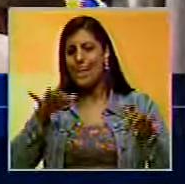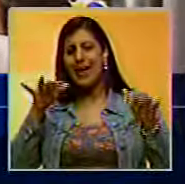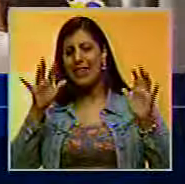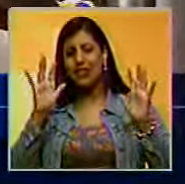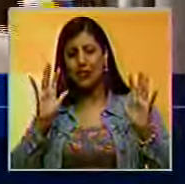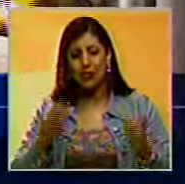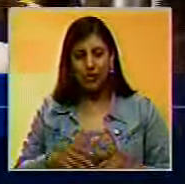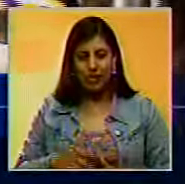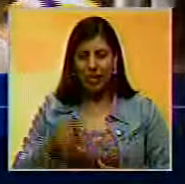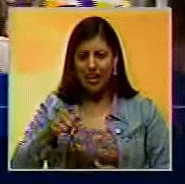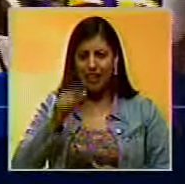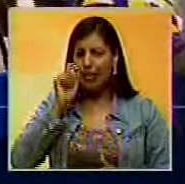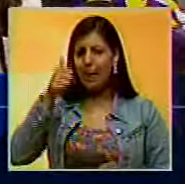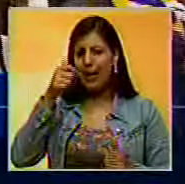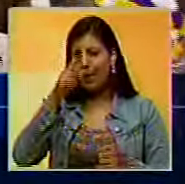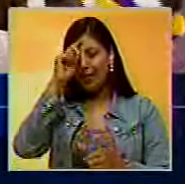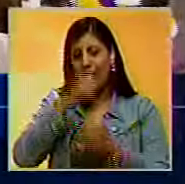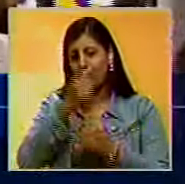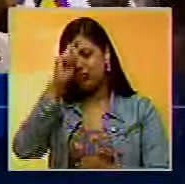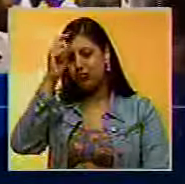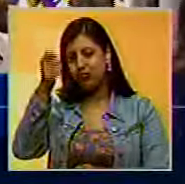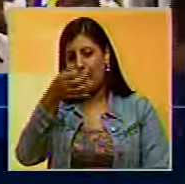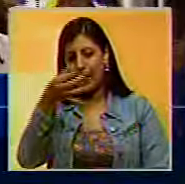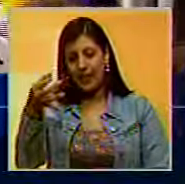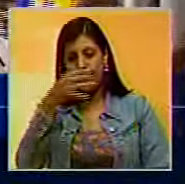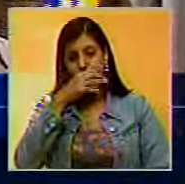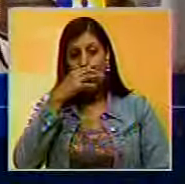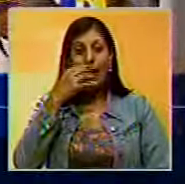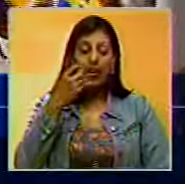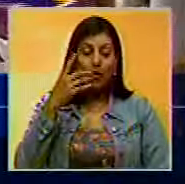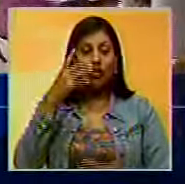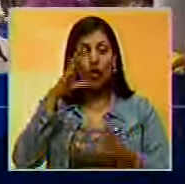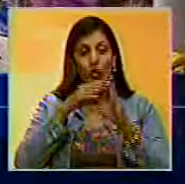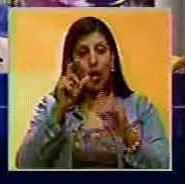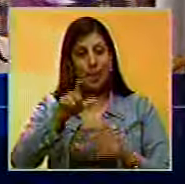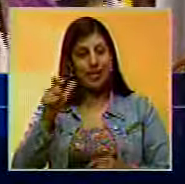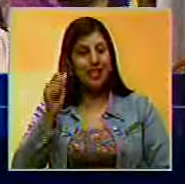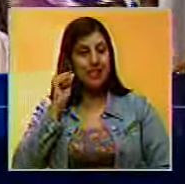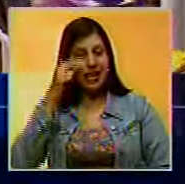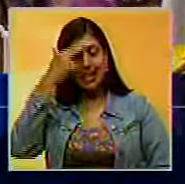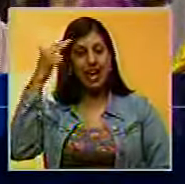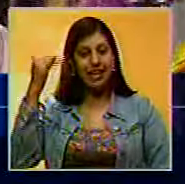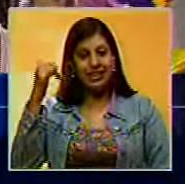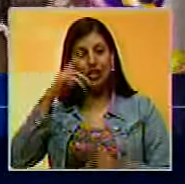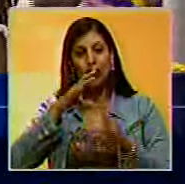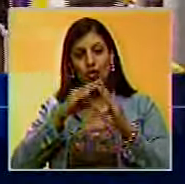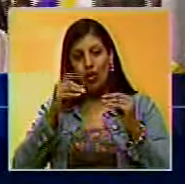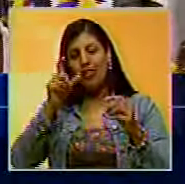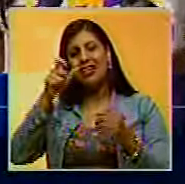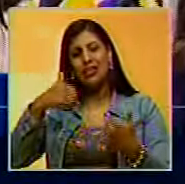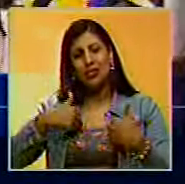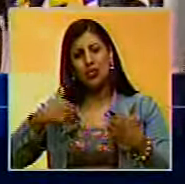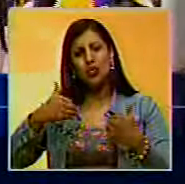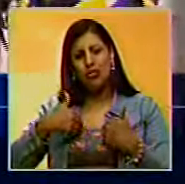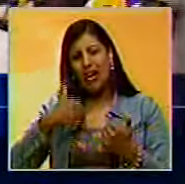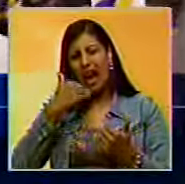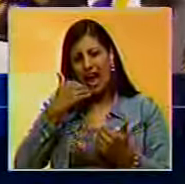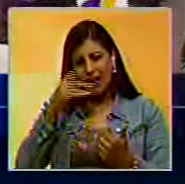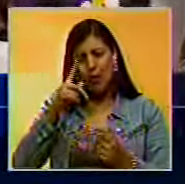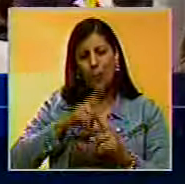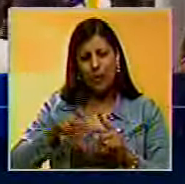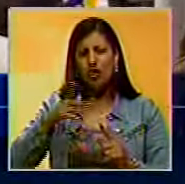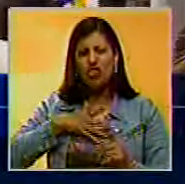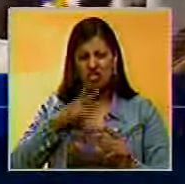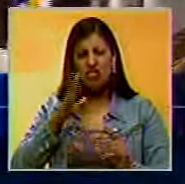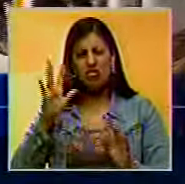maravillosa. Ese magno evento, de verdad, y bueno, dedicado para toda la gente de Haití, y bueno, que están pasando algo tal, pero yo